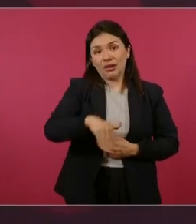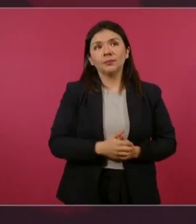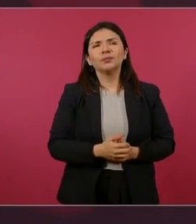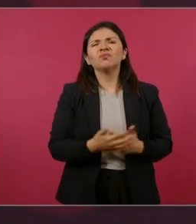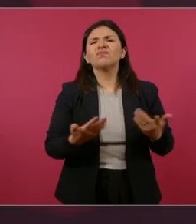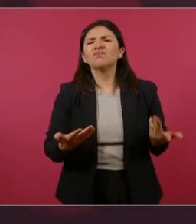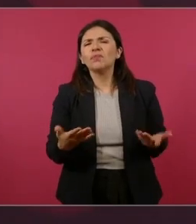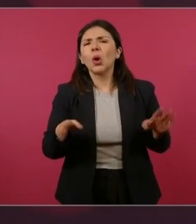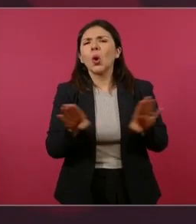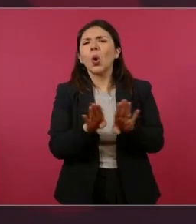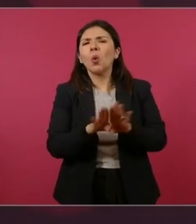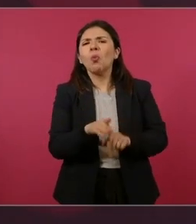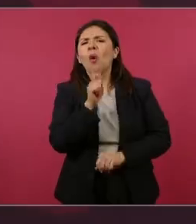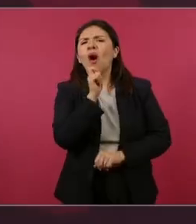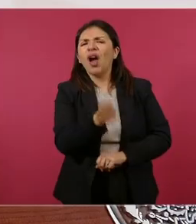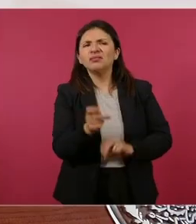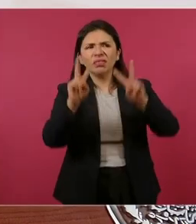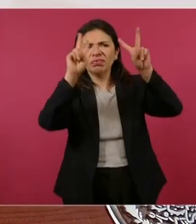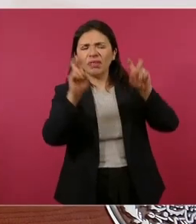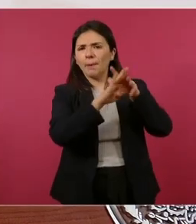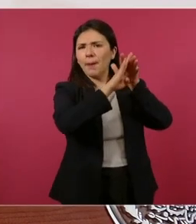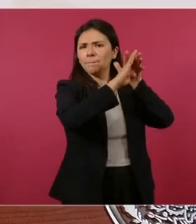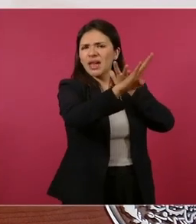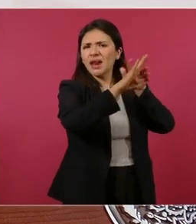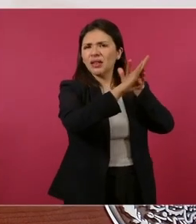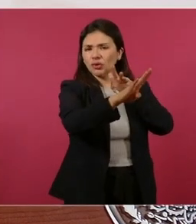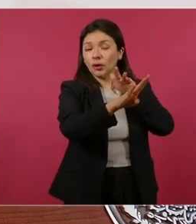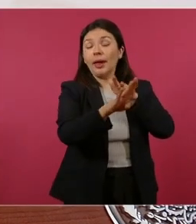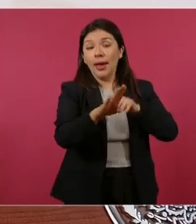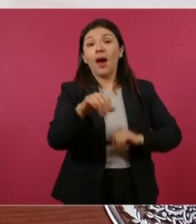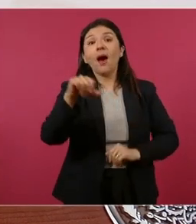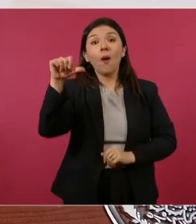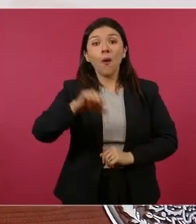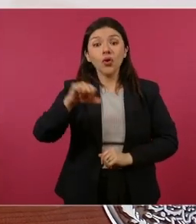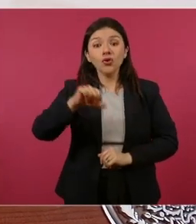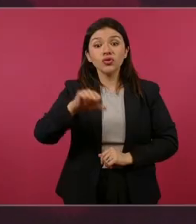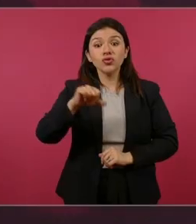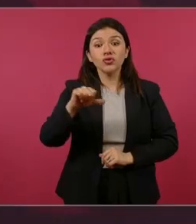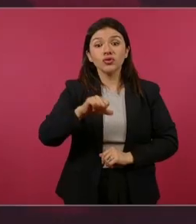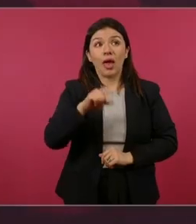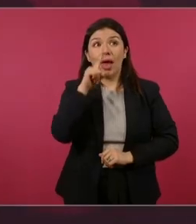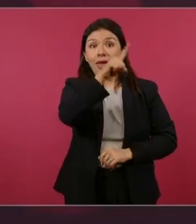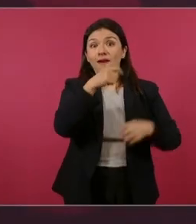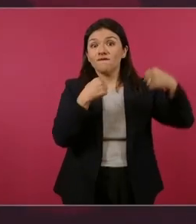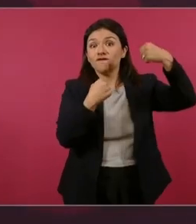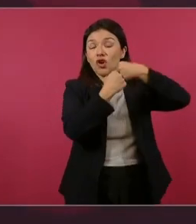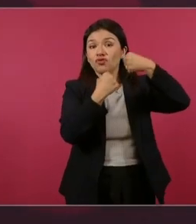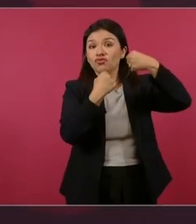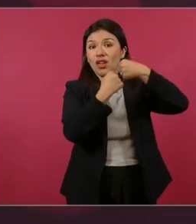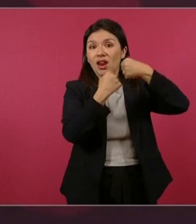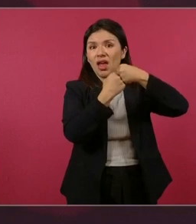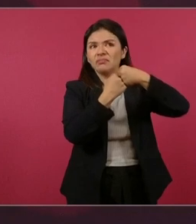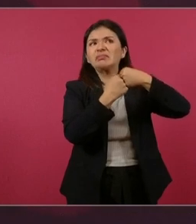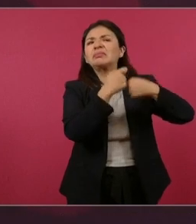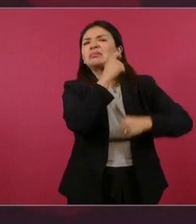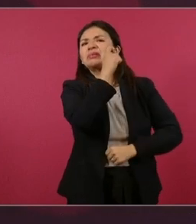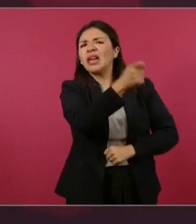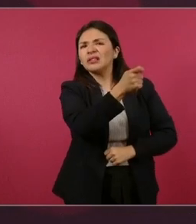cómo está la situación migratoria hoy en la frontera norte,